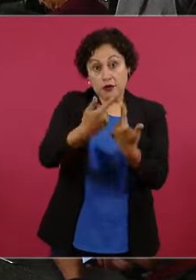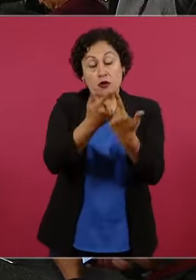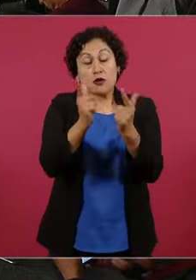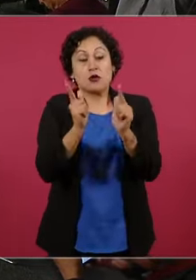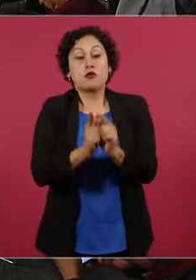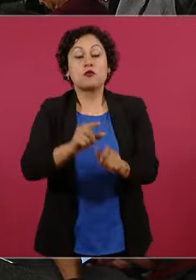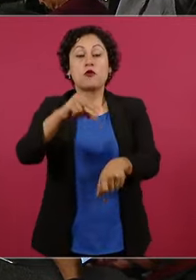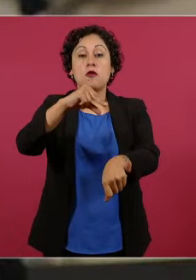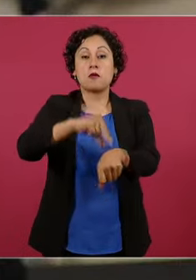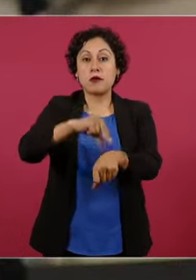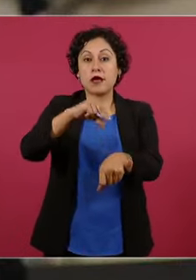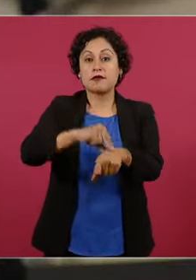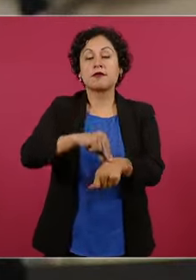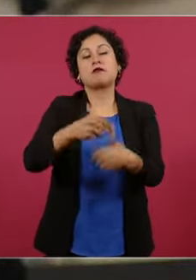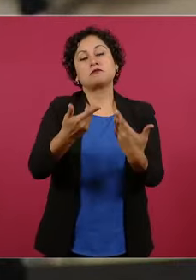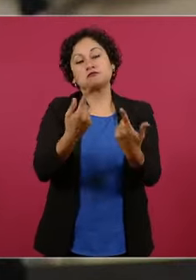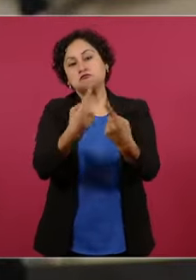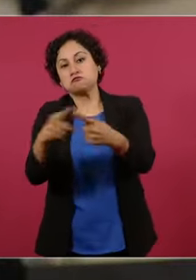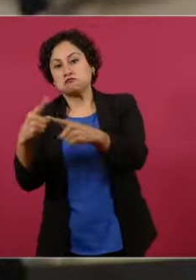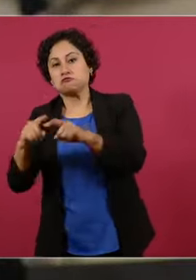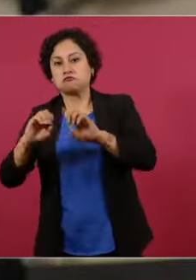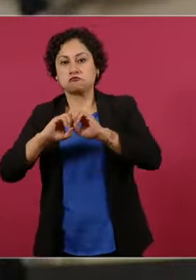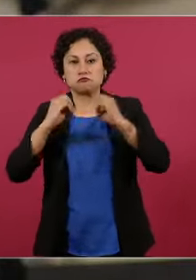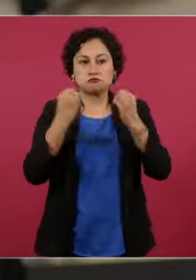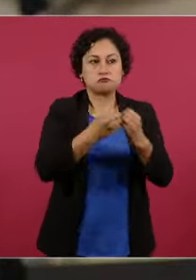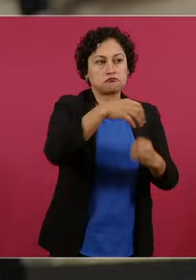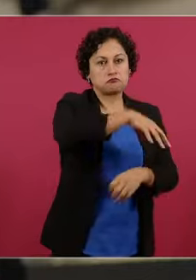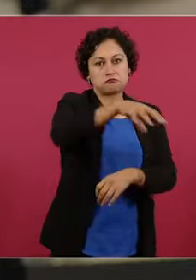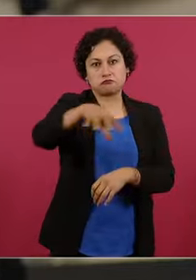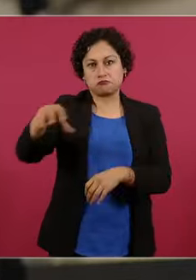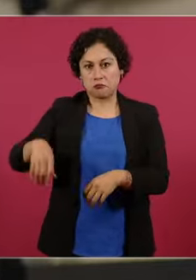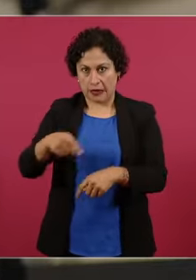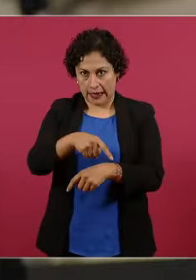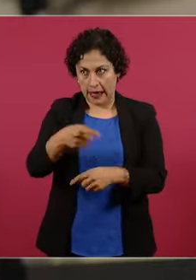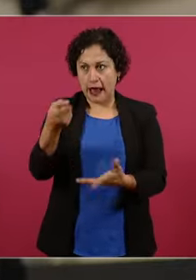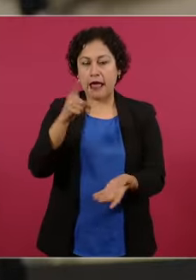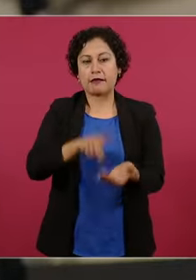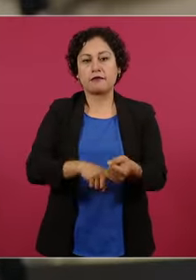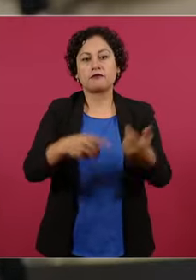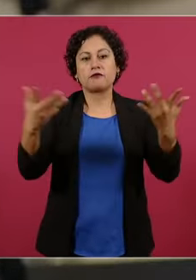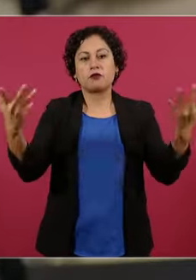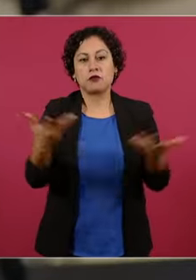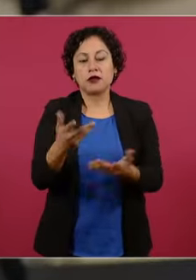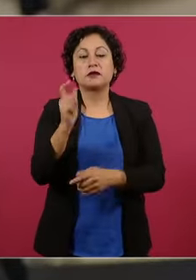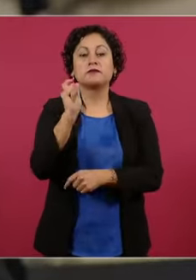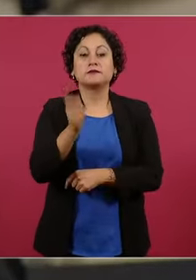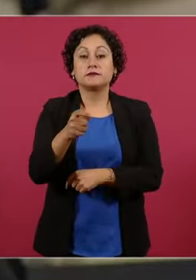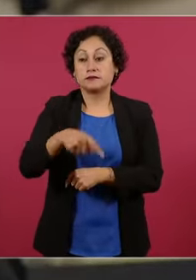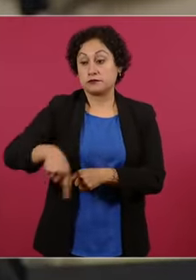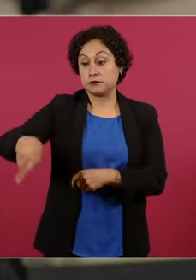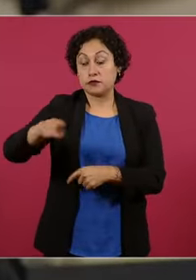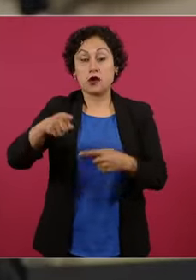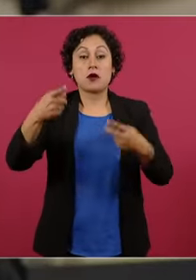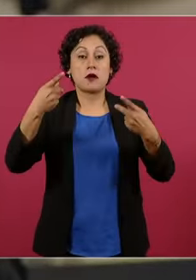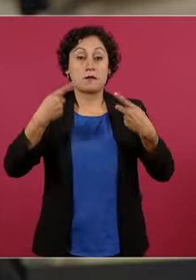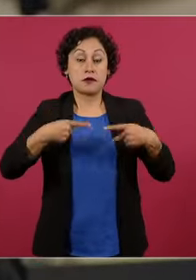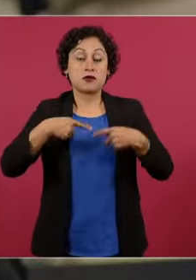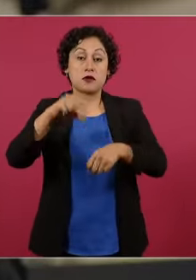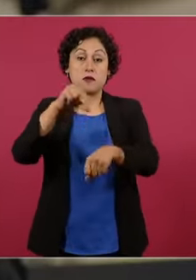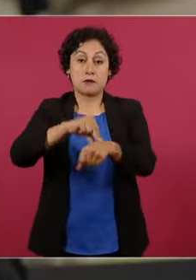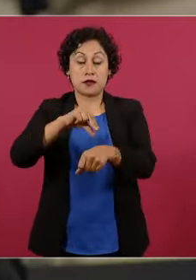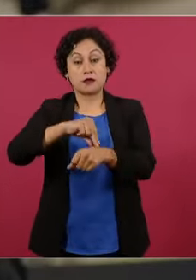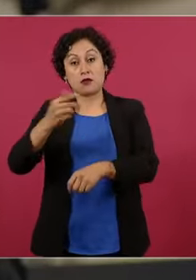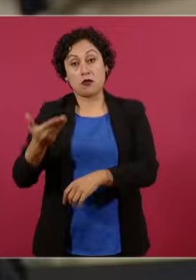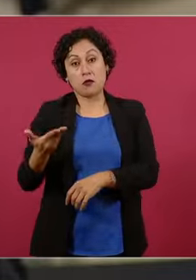monopolizado esta práctica. Piden los médicos, pues le piden a usted, señor presidente, establecer un